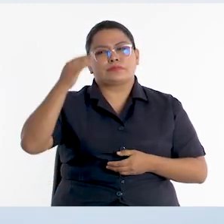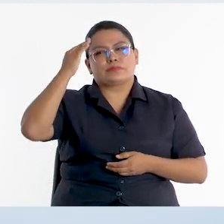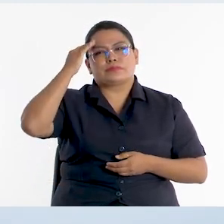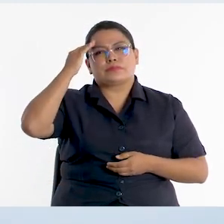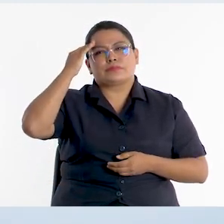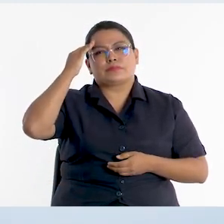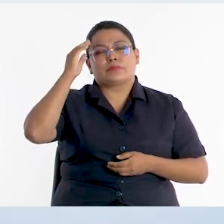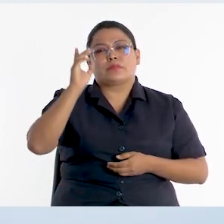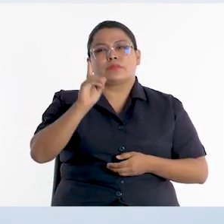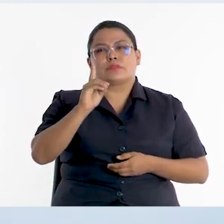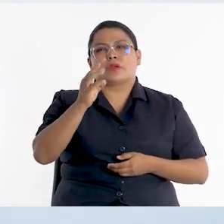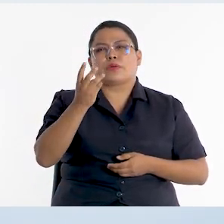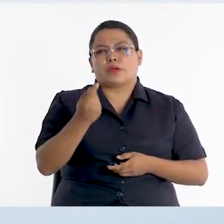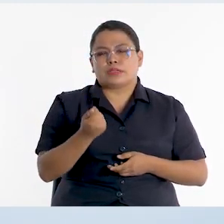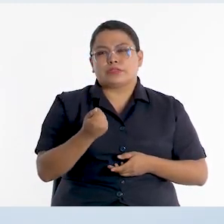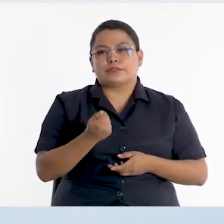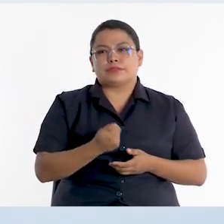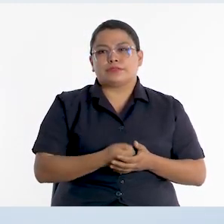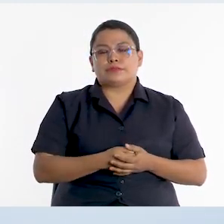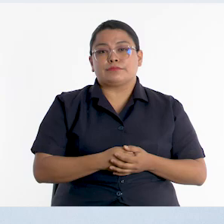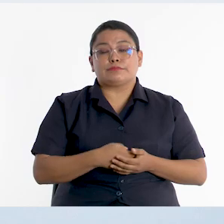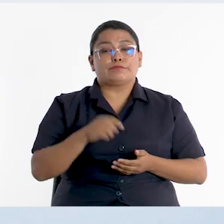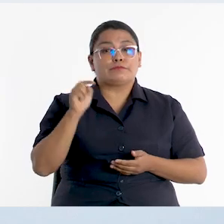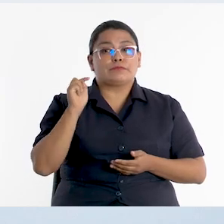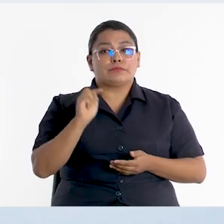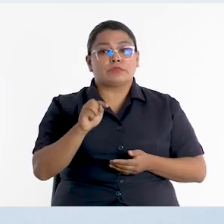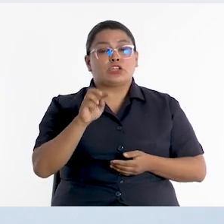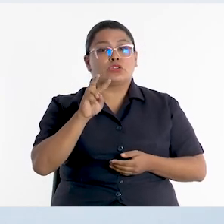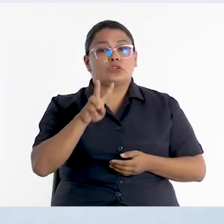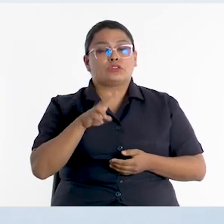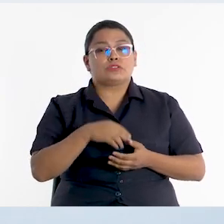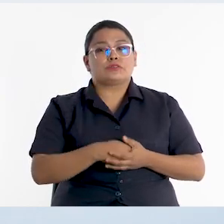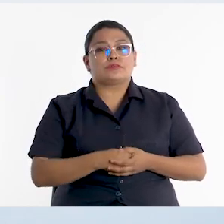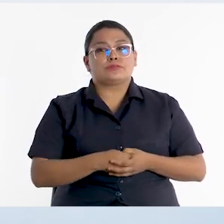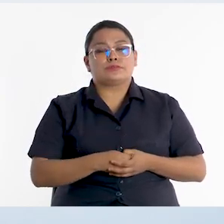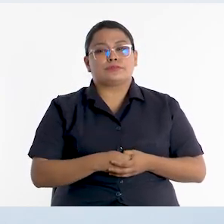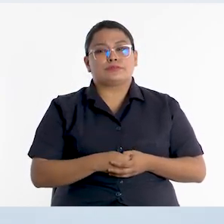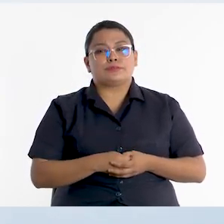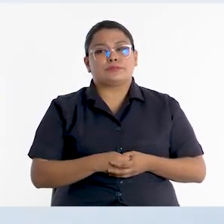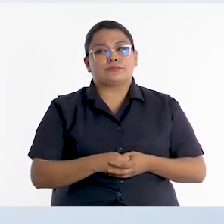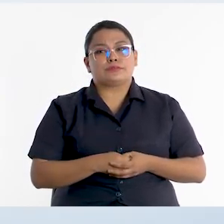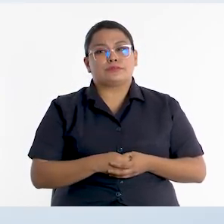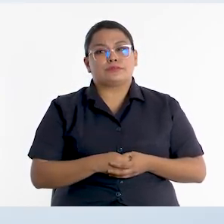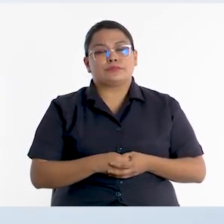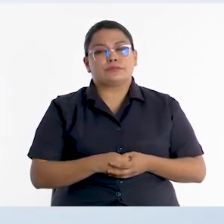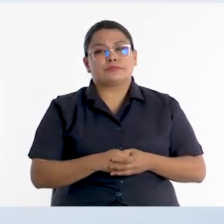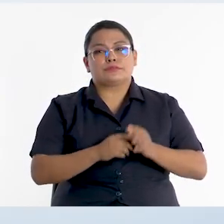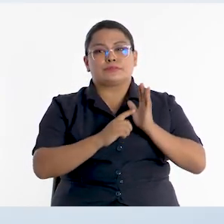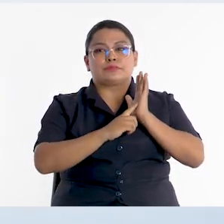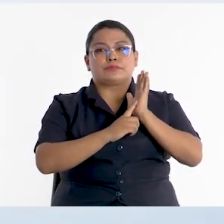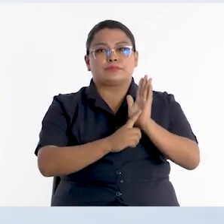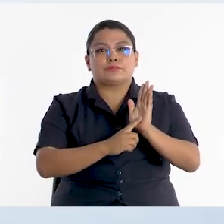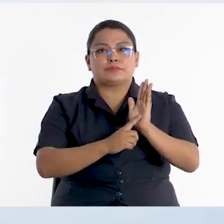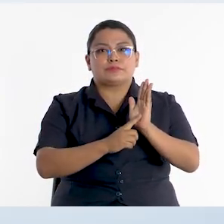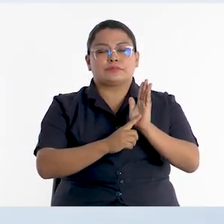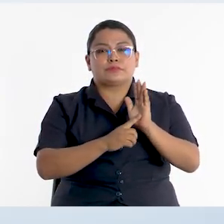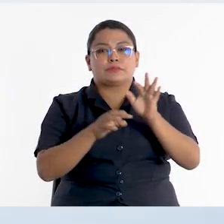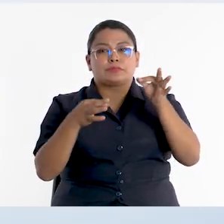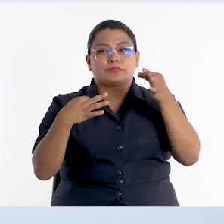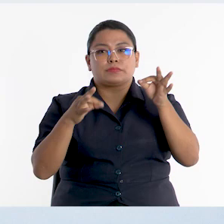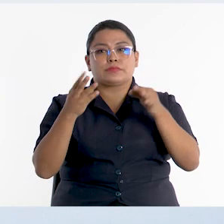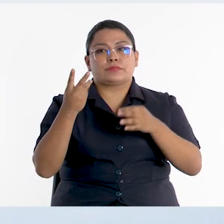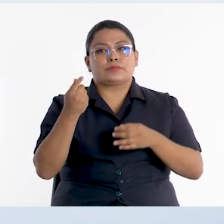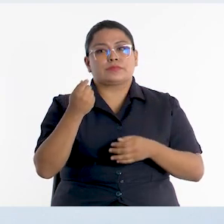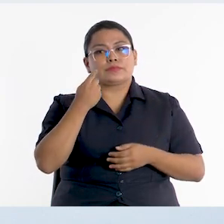Identifico la cantidad de decenas. En este caso son 2. Las represento con tarjetas